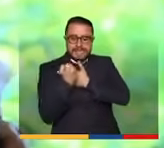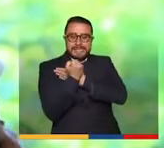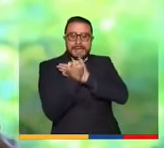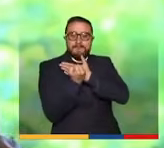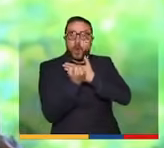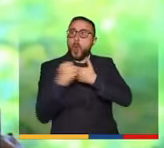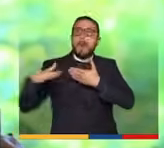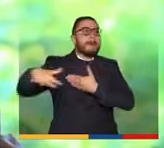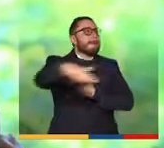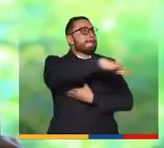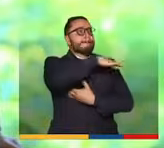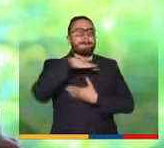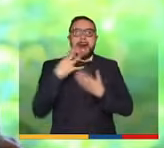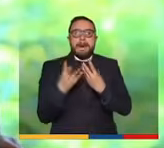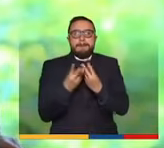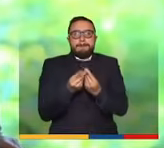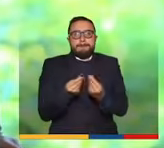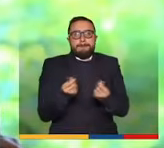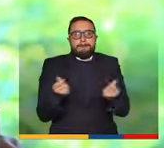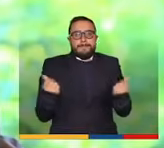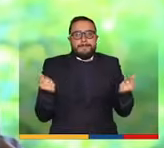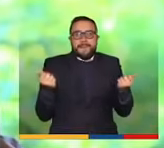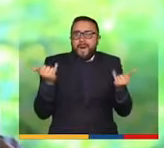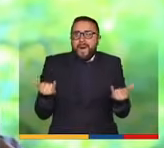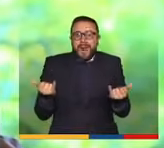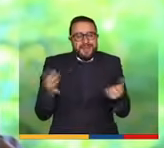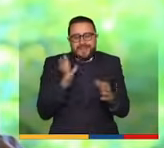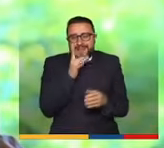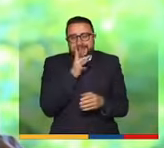a nuestro lado en nuestra historia actual.